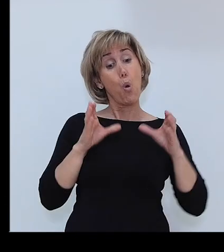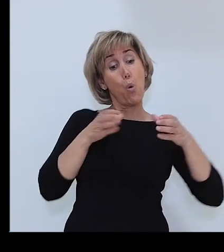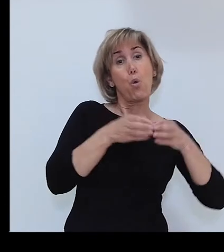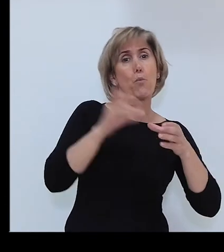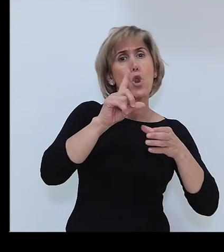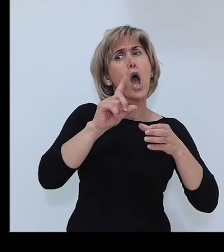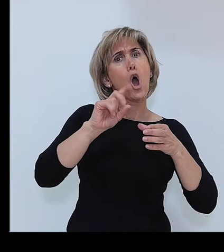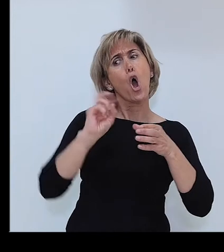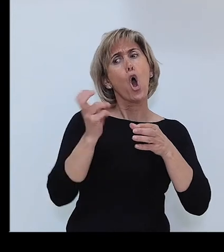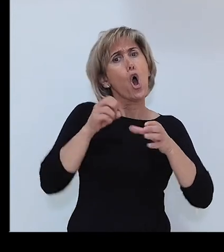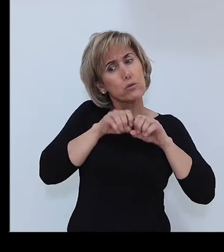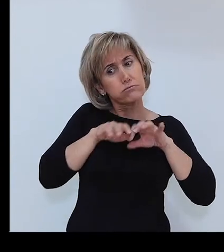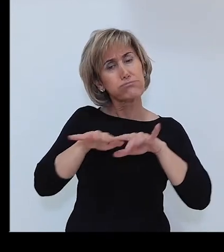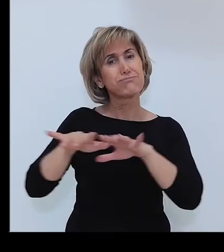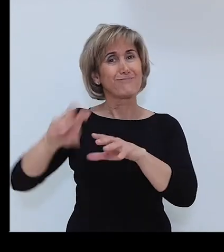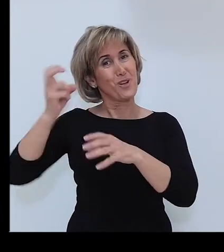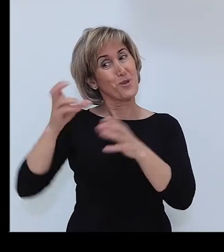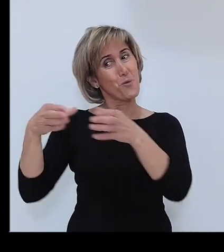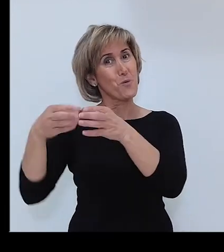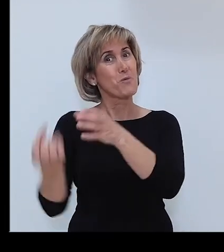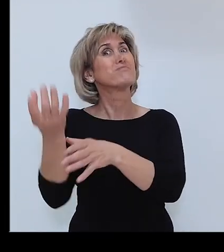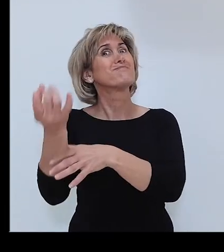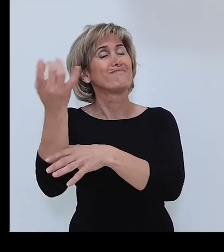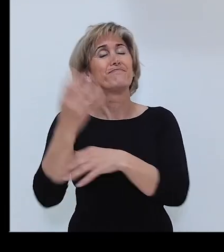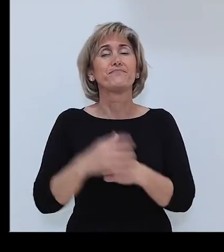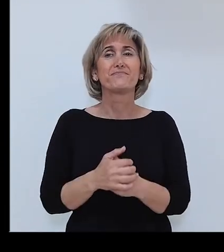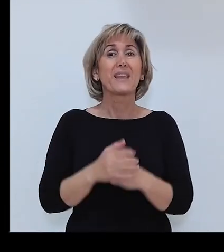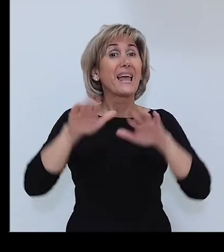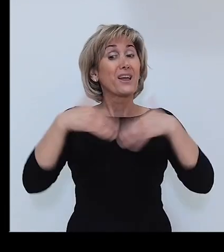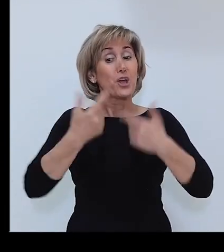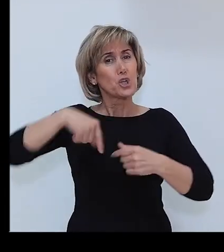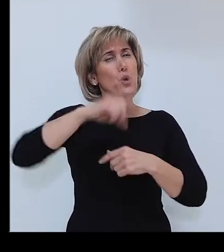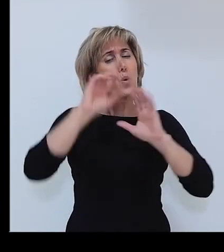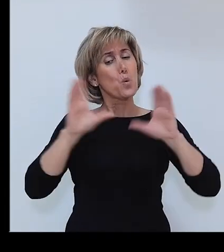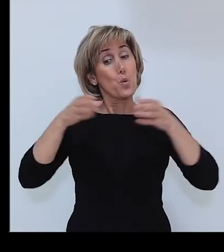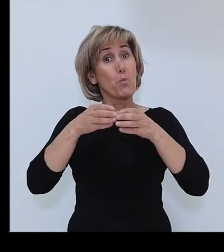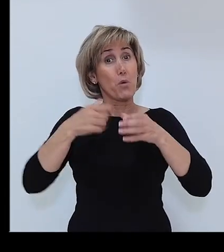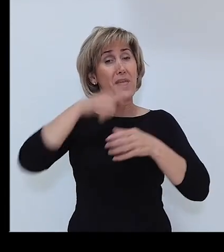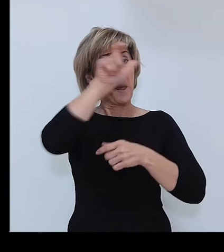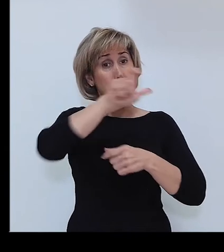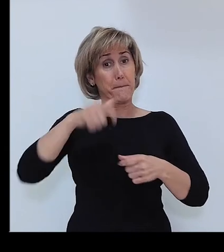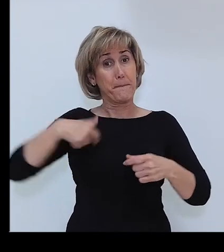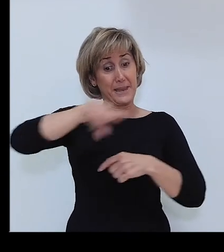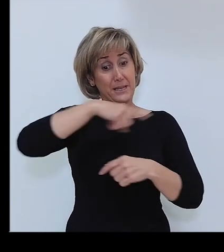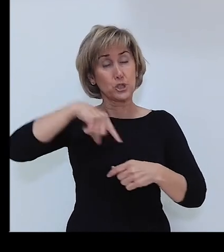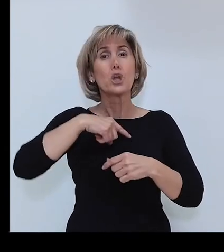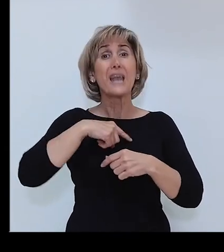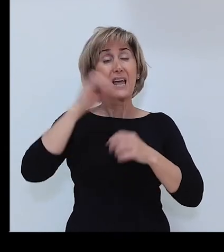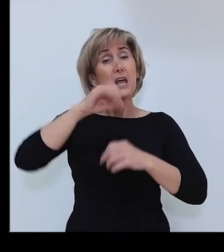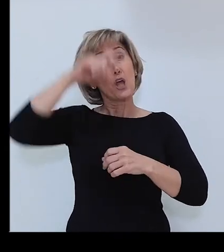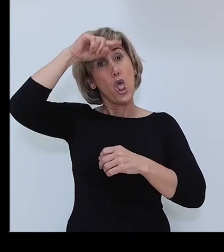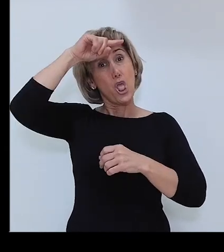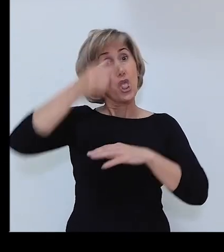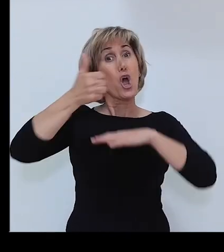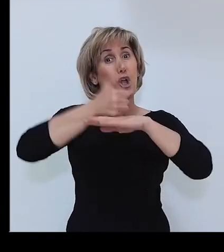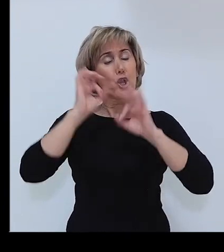otros, afortunadamente. Y bueno, pues somos un grupo de personas, de doctoras, la